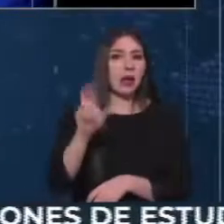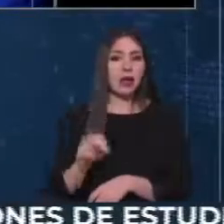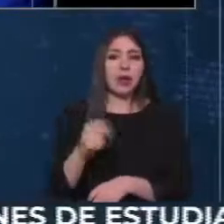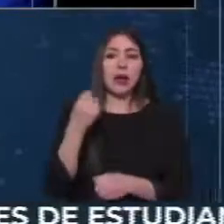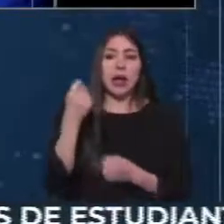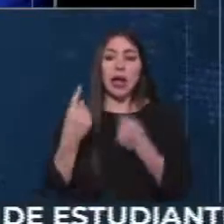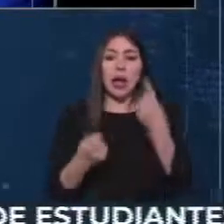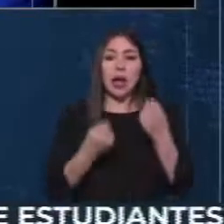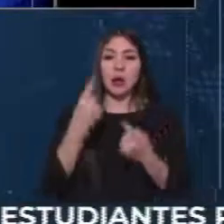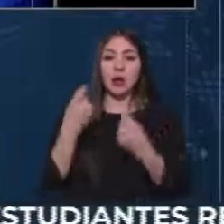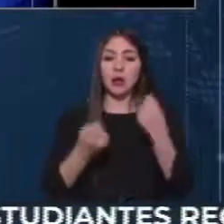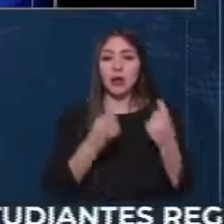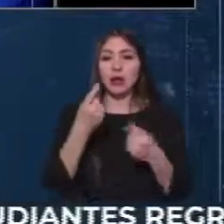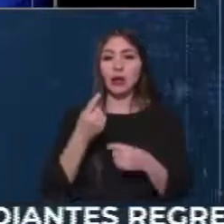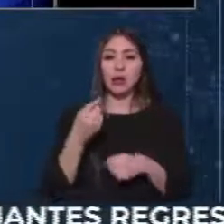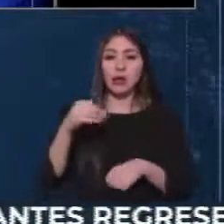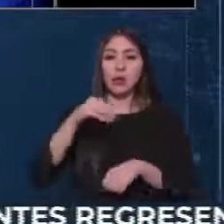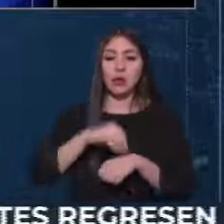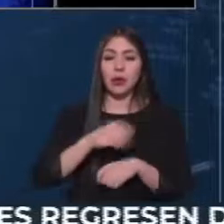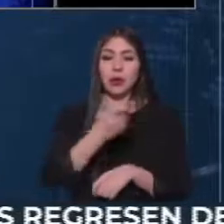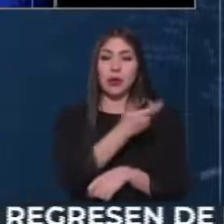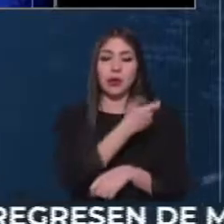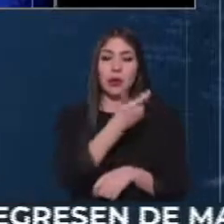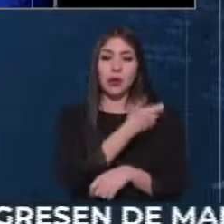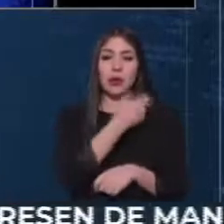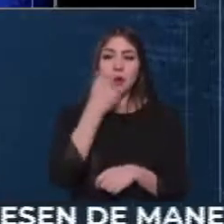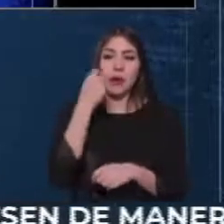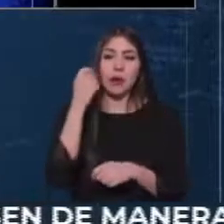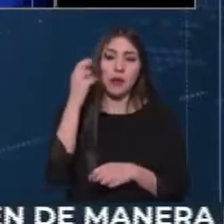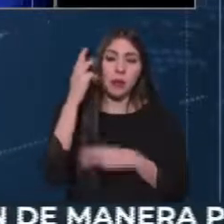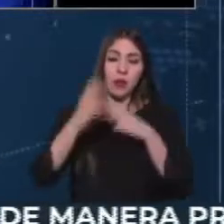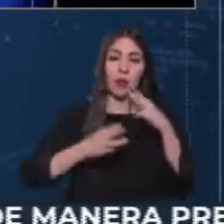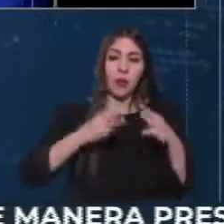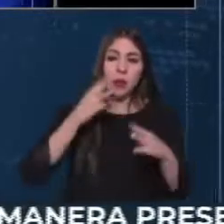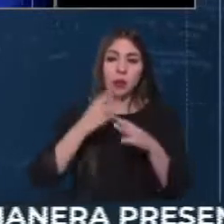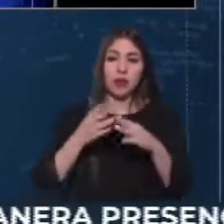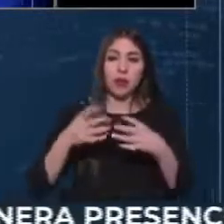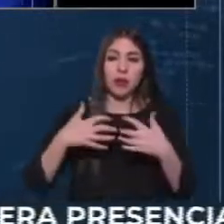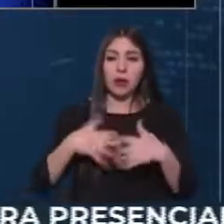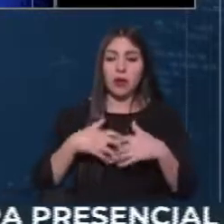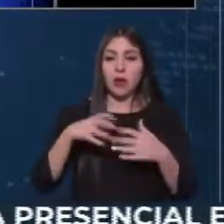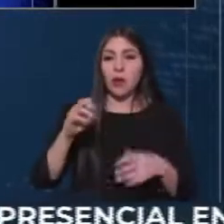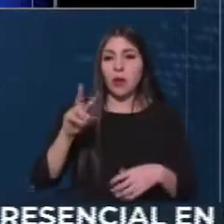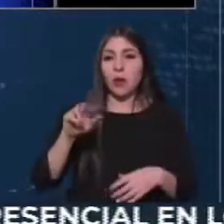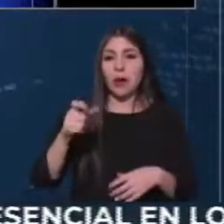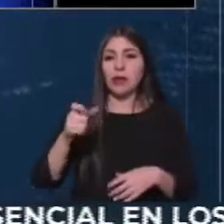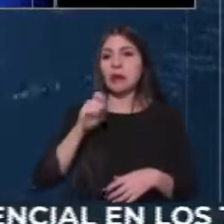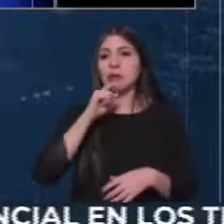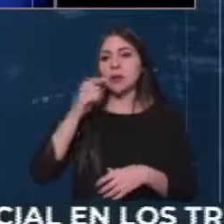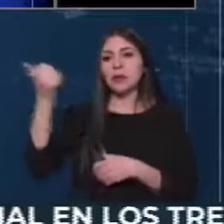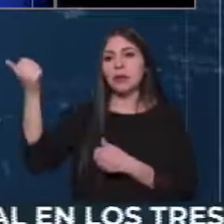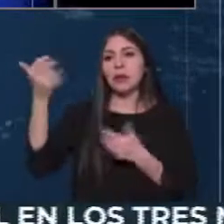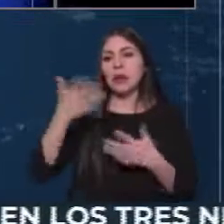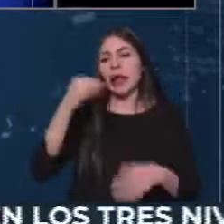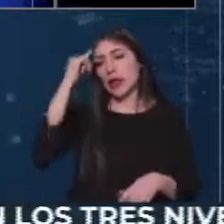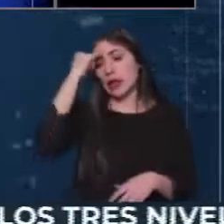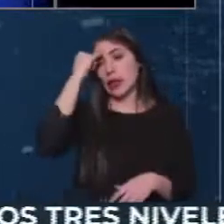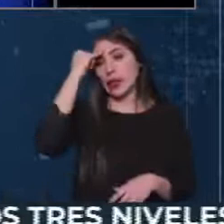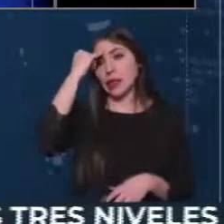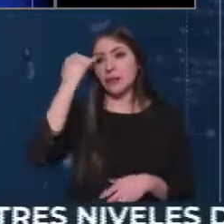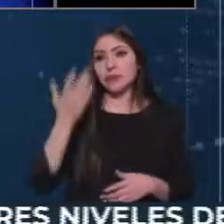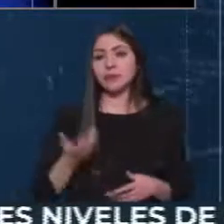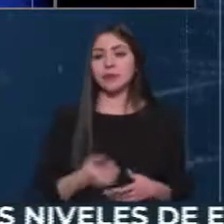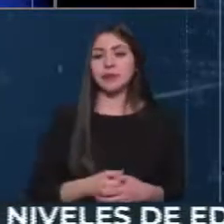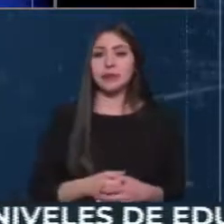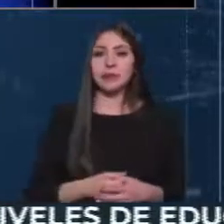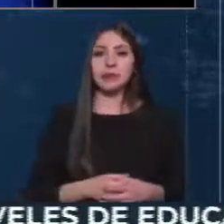estado aplicando alrededor del mundo por parte de este mecanismo de COVAX pues provienen de ahí. Entonces ahí